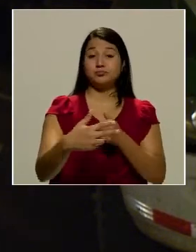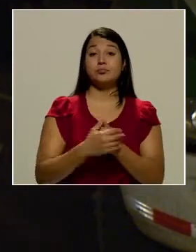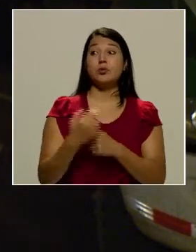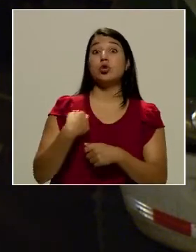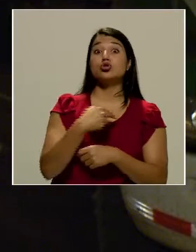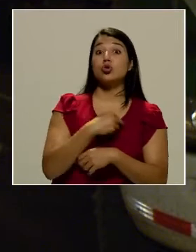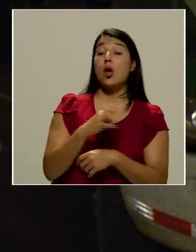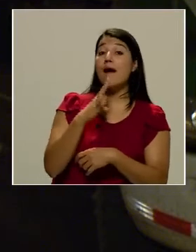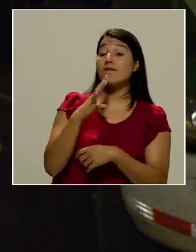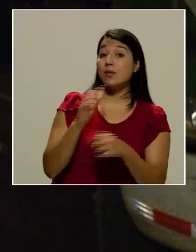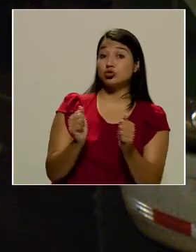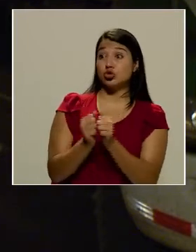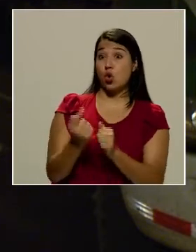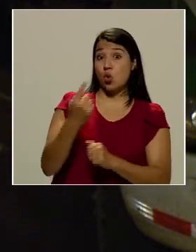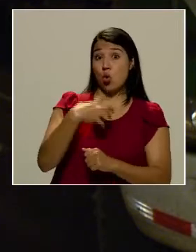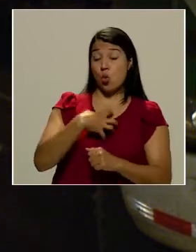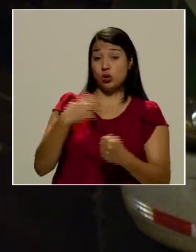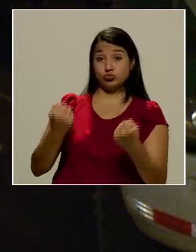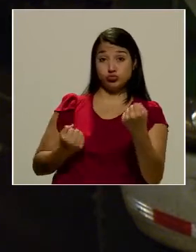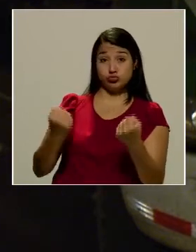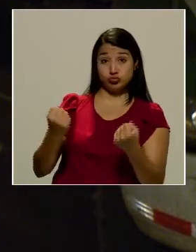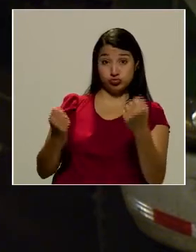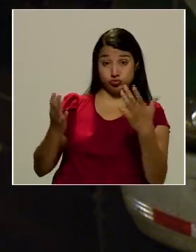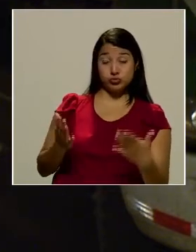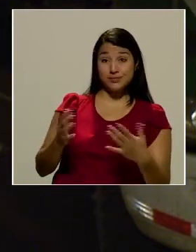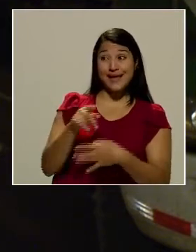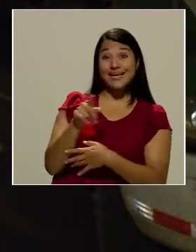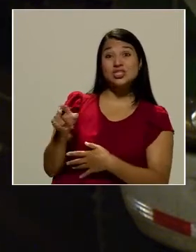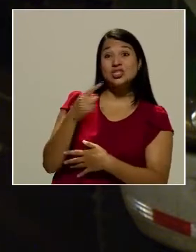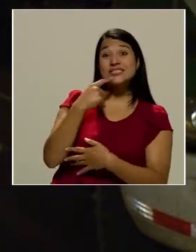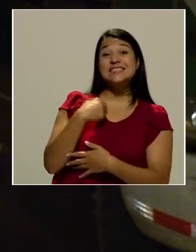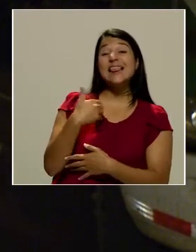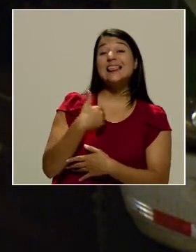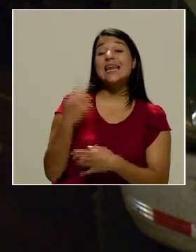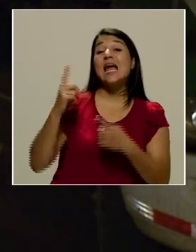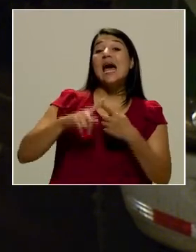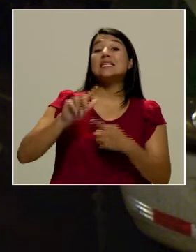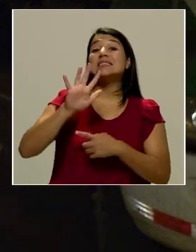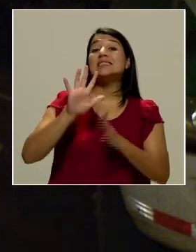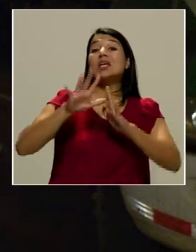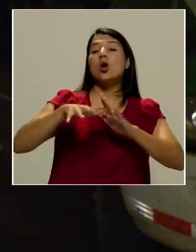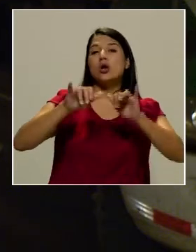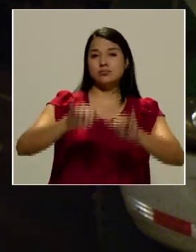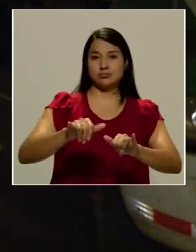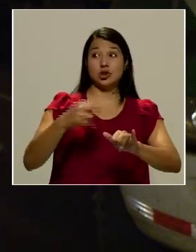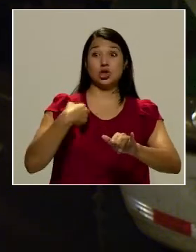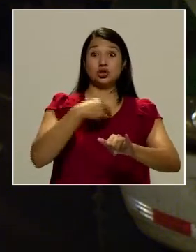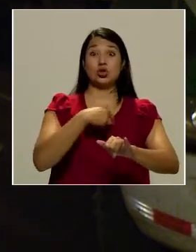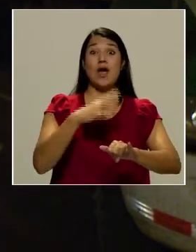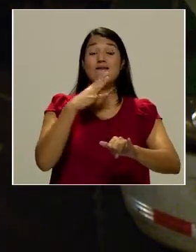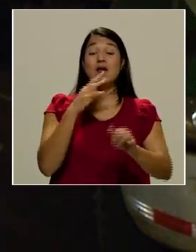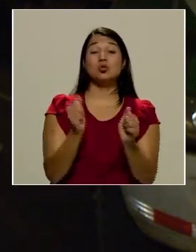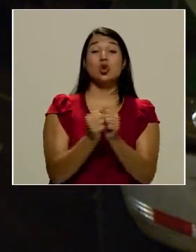fila de camiones que están acá antes de llegar a Caldera. Algunos nos decían incluso que tenían hasta 5 horas. Pudimos hablar también con un salvadoreño que